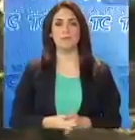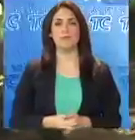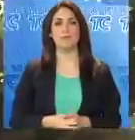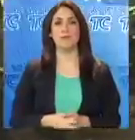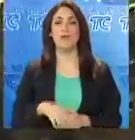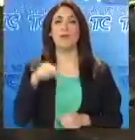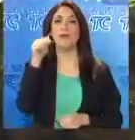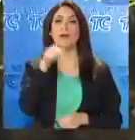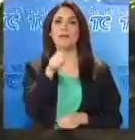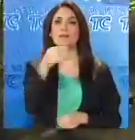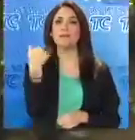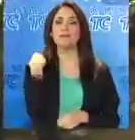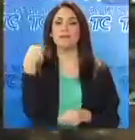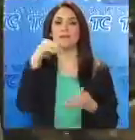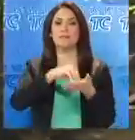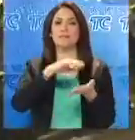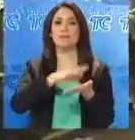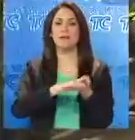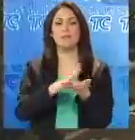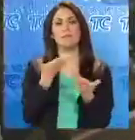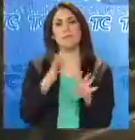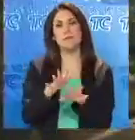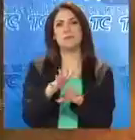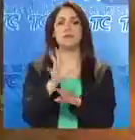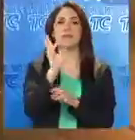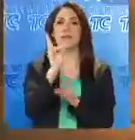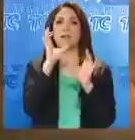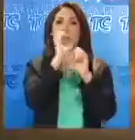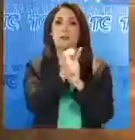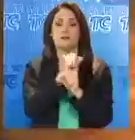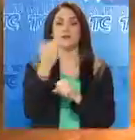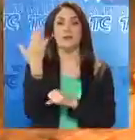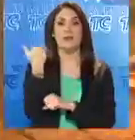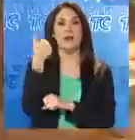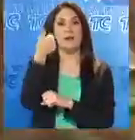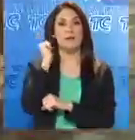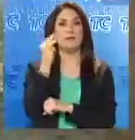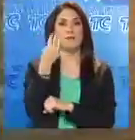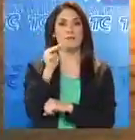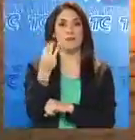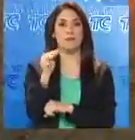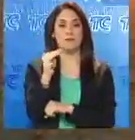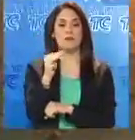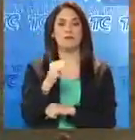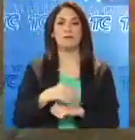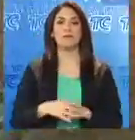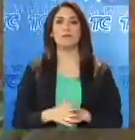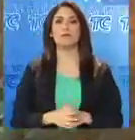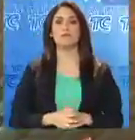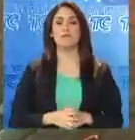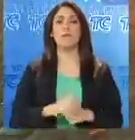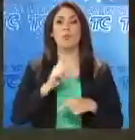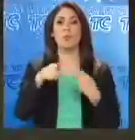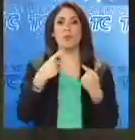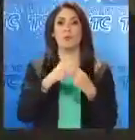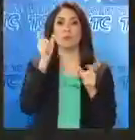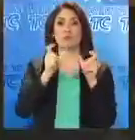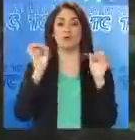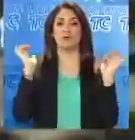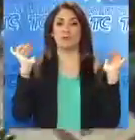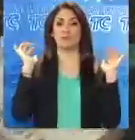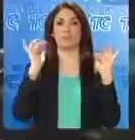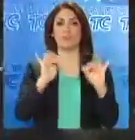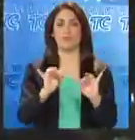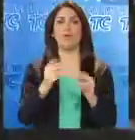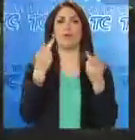Estos sucesos se registraron cerca de las 19 horas de este miércoles en la Plaza de San Francisco. La concentración de sindicalistas,